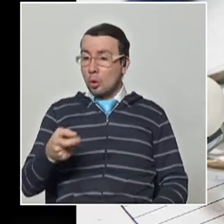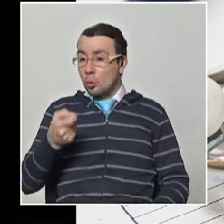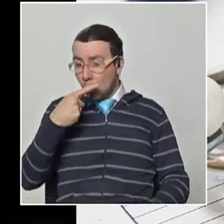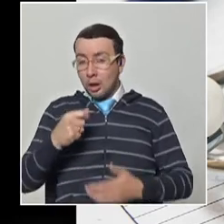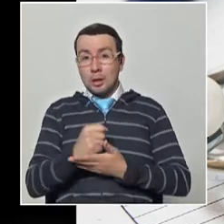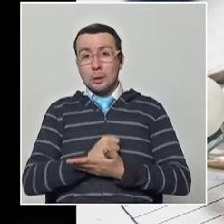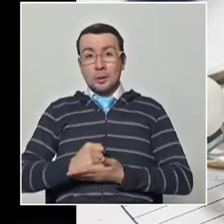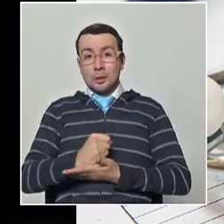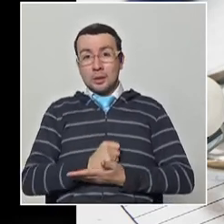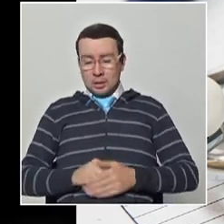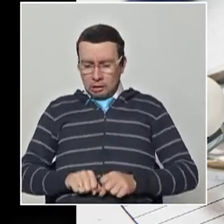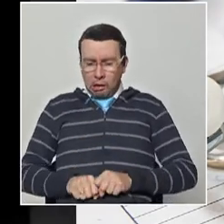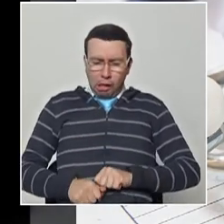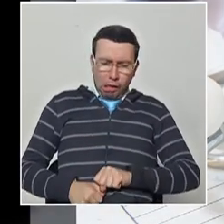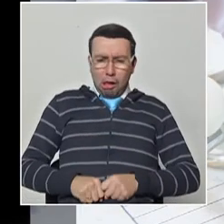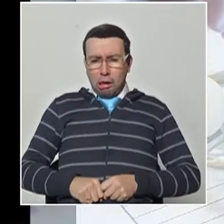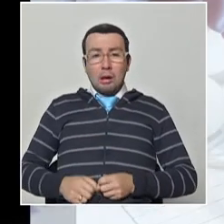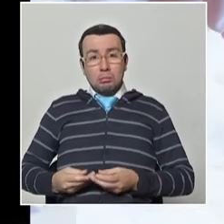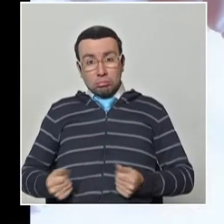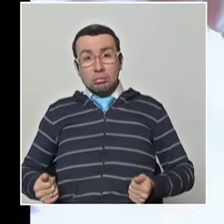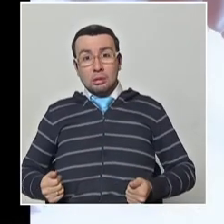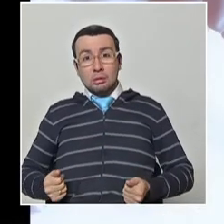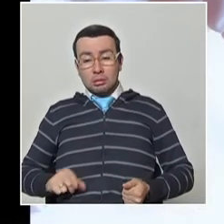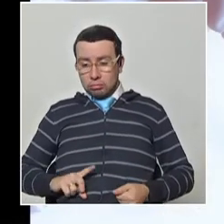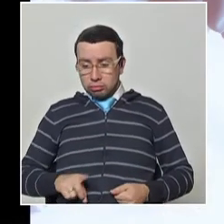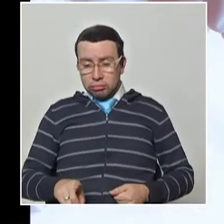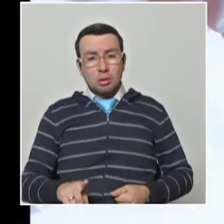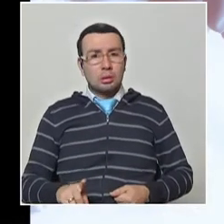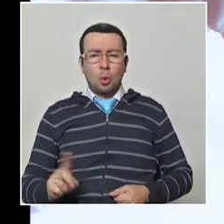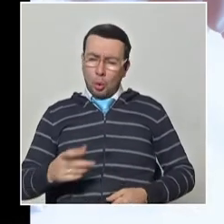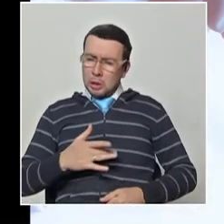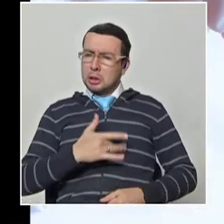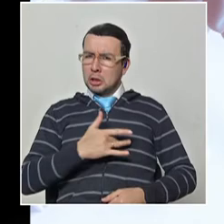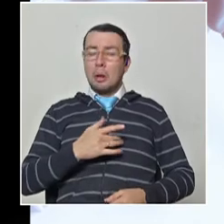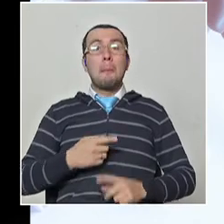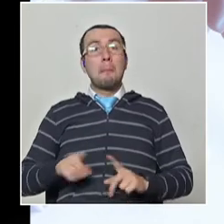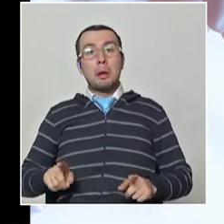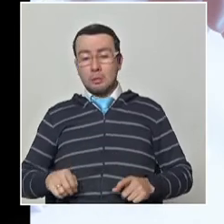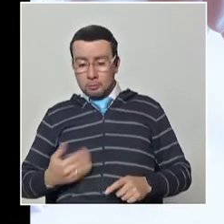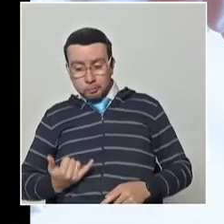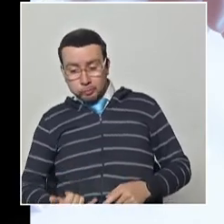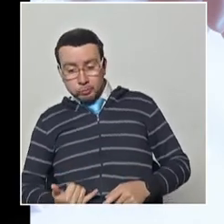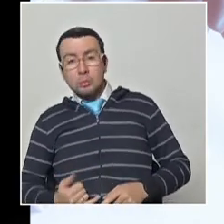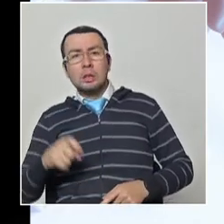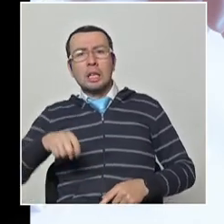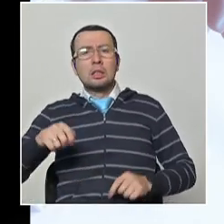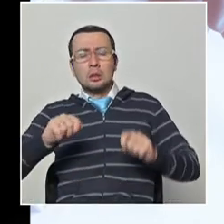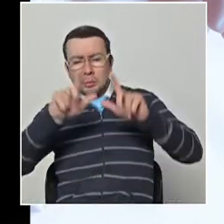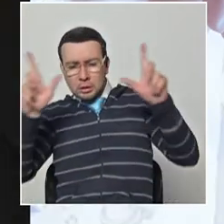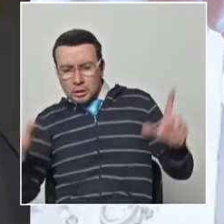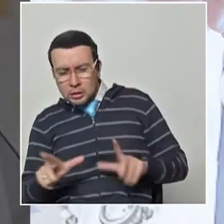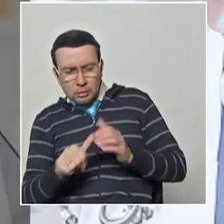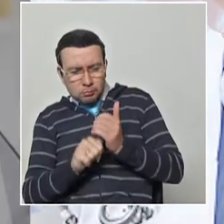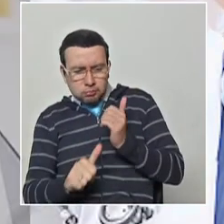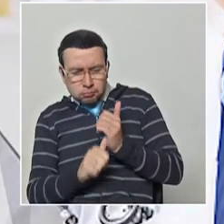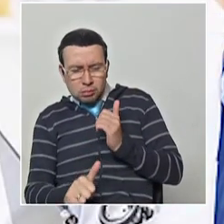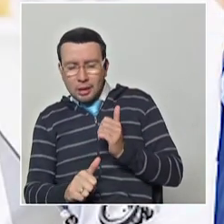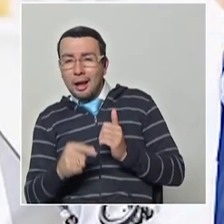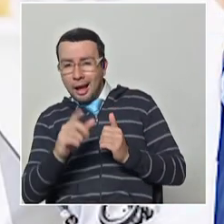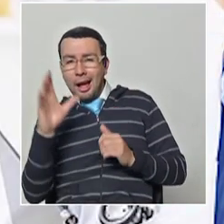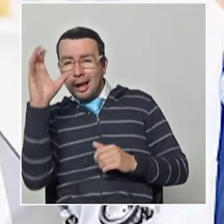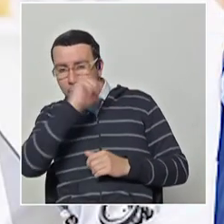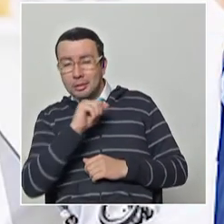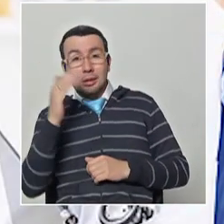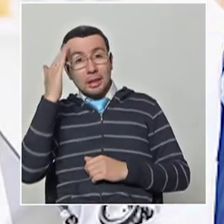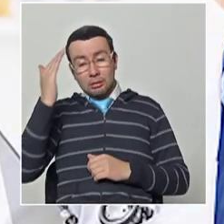o un dobles me haya quitado los parásitos me podrá quitar el síntoma pero si yo no tengo un compromiso no tengo nada que ver y este que está acá va a tocar